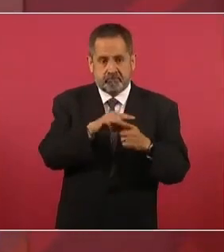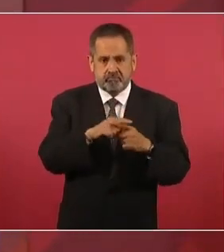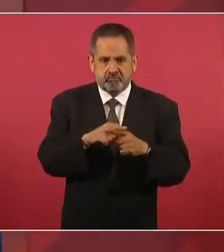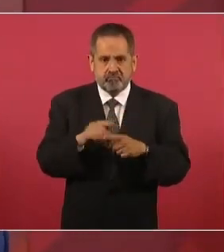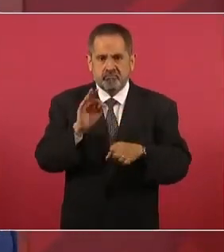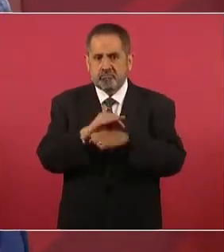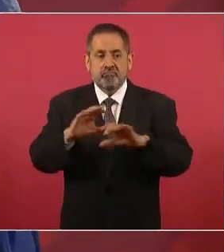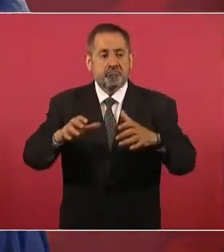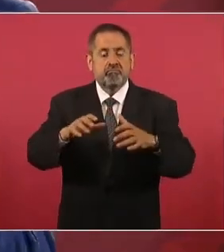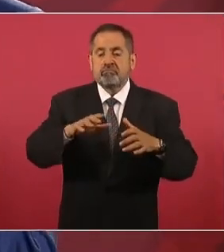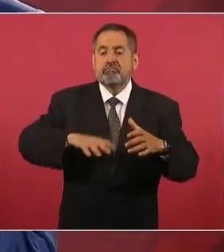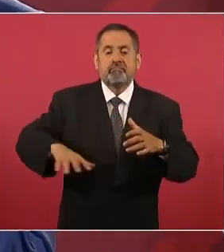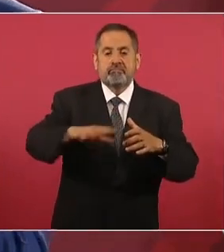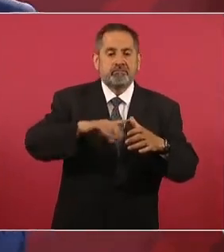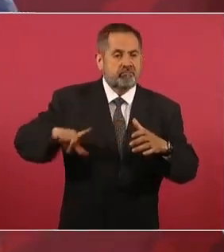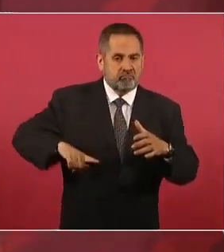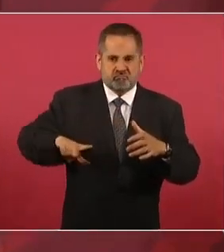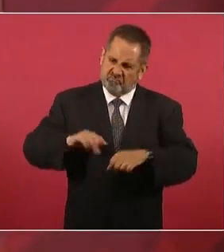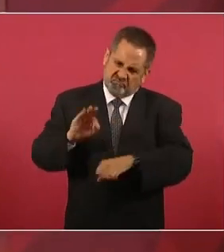fortaleció el sector público,